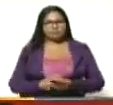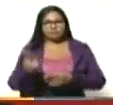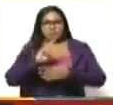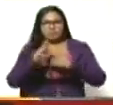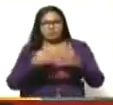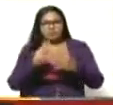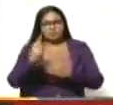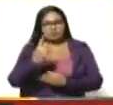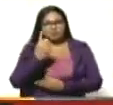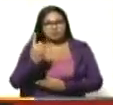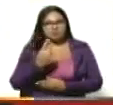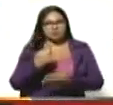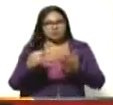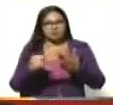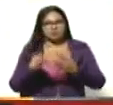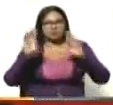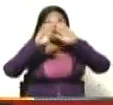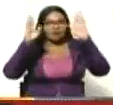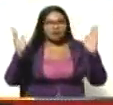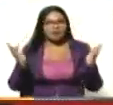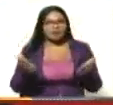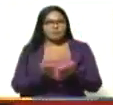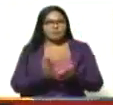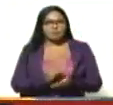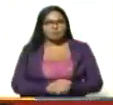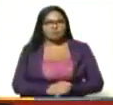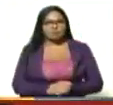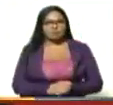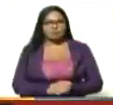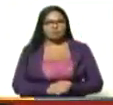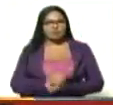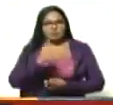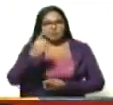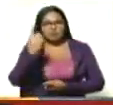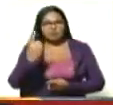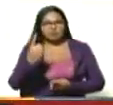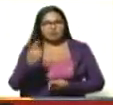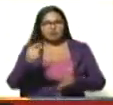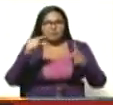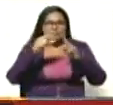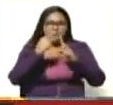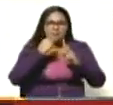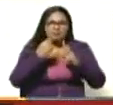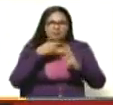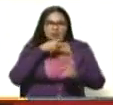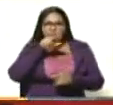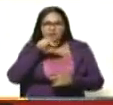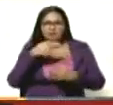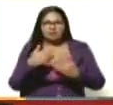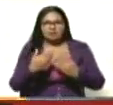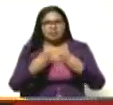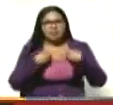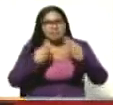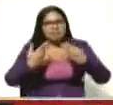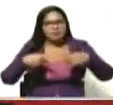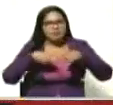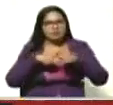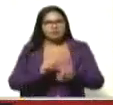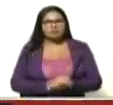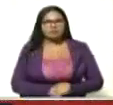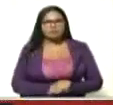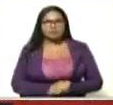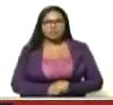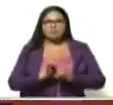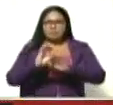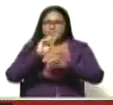es una sola cosa, el mundo. Es solo una cosa y la palabra hablada es la vida. La misma pregunta